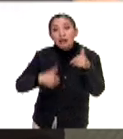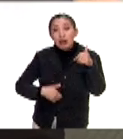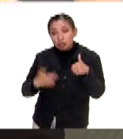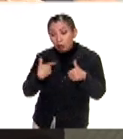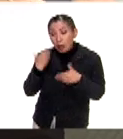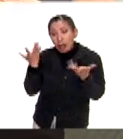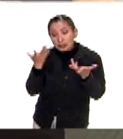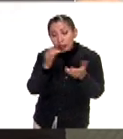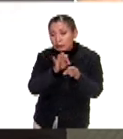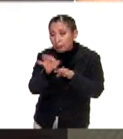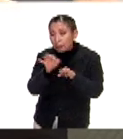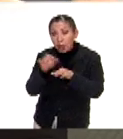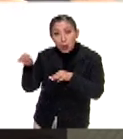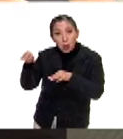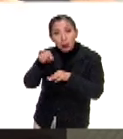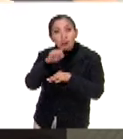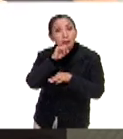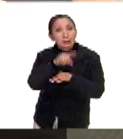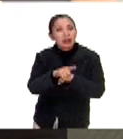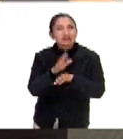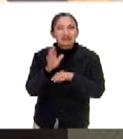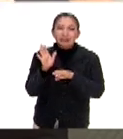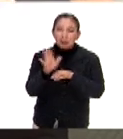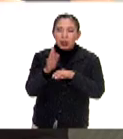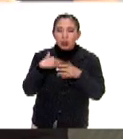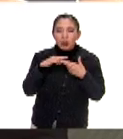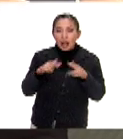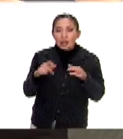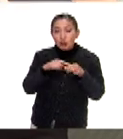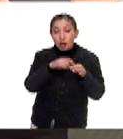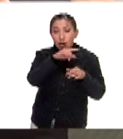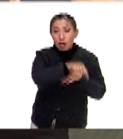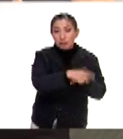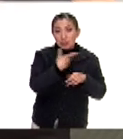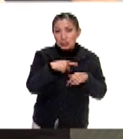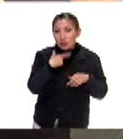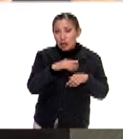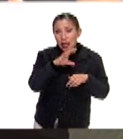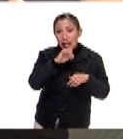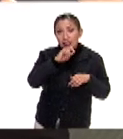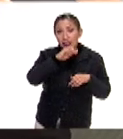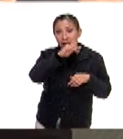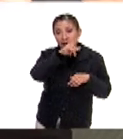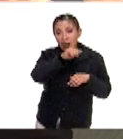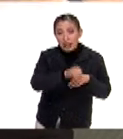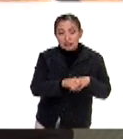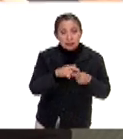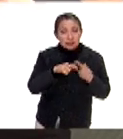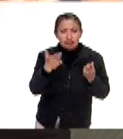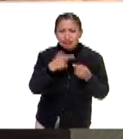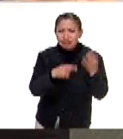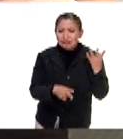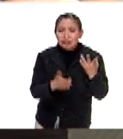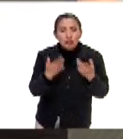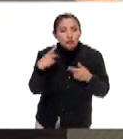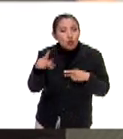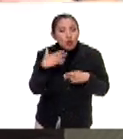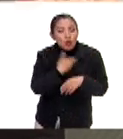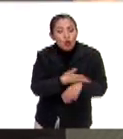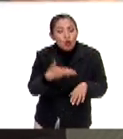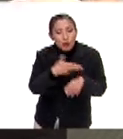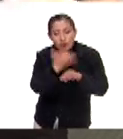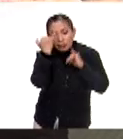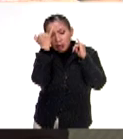teatro, y además de que aparece relacionado, por ejemplo, con personajes como Cantinflas, etcétera, desde su